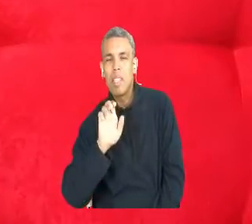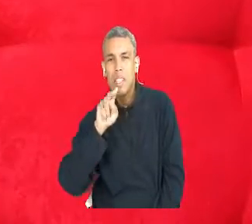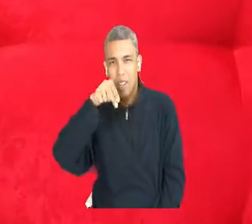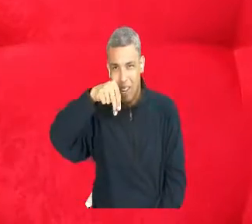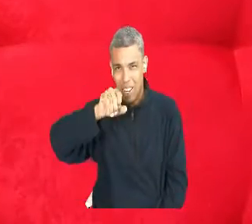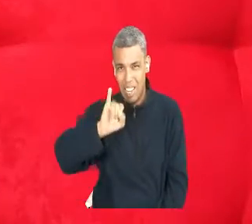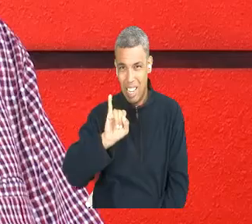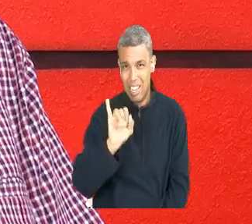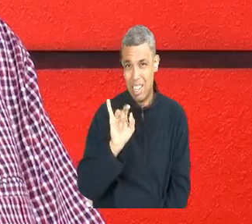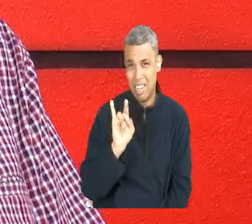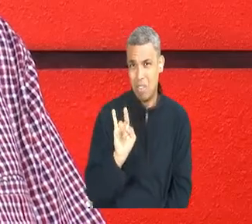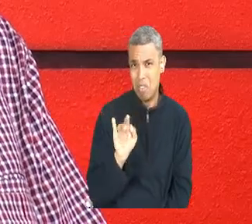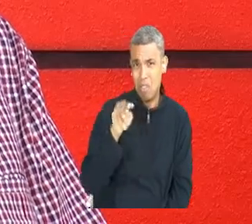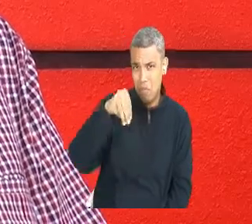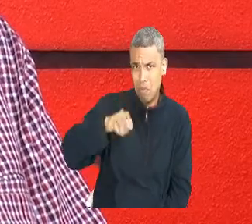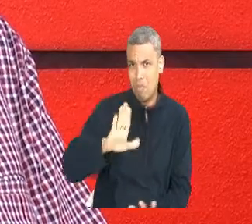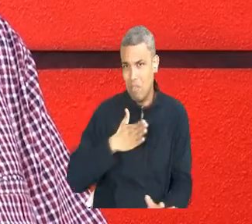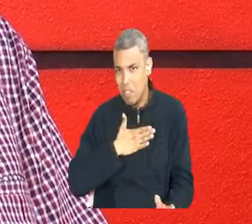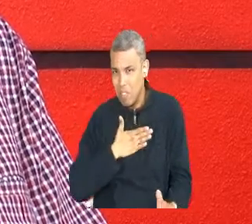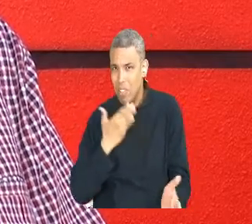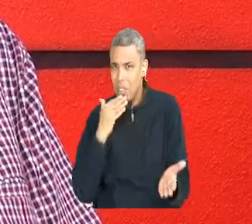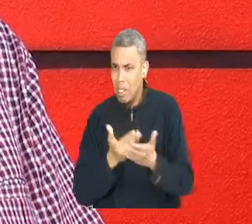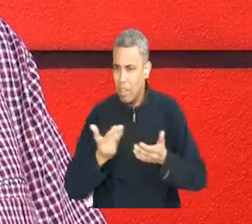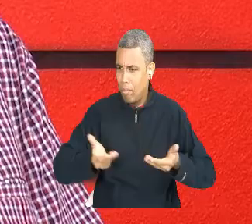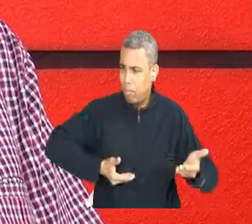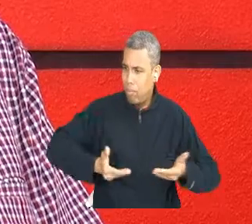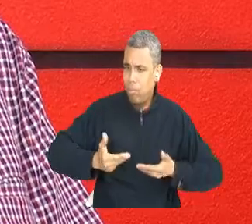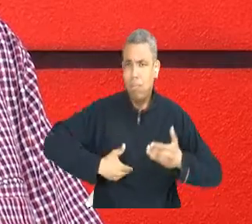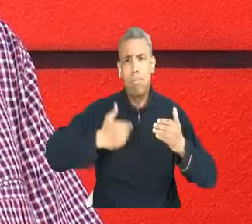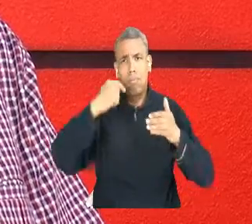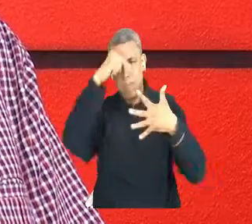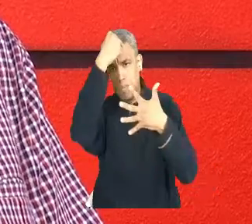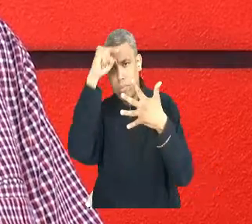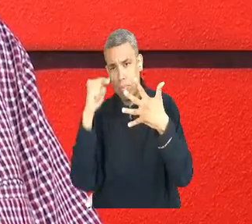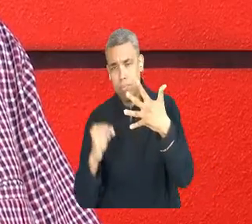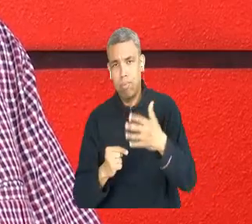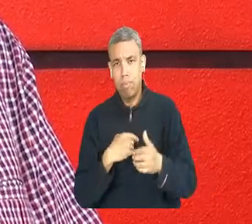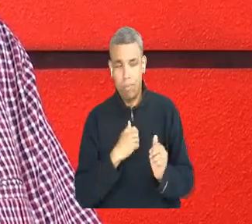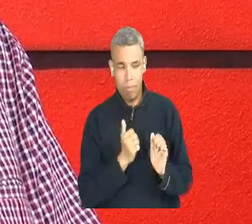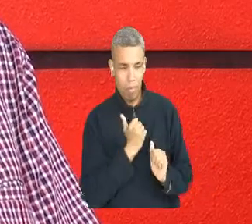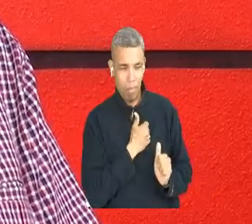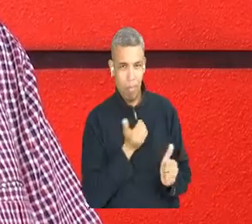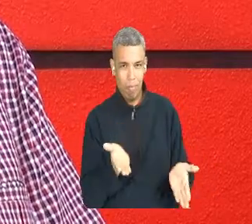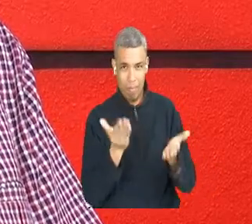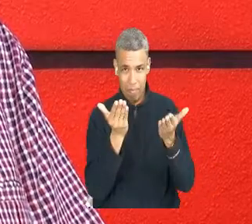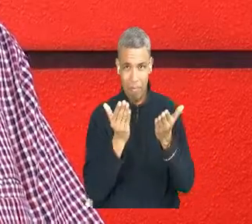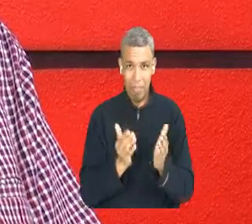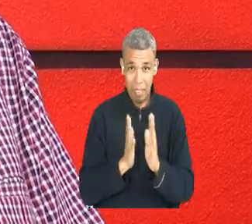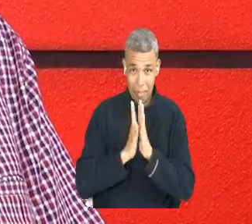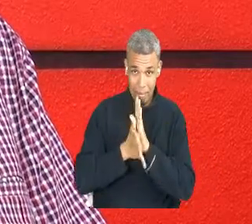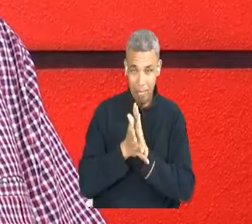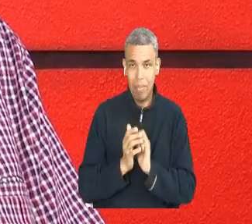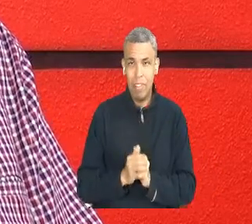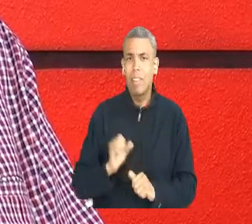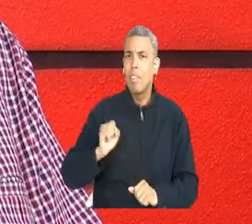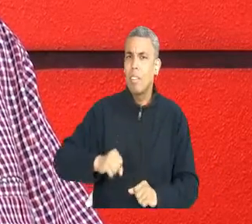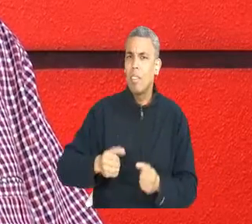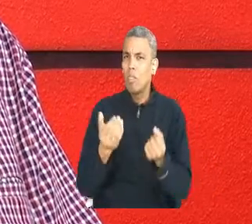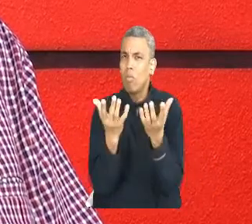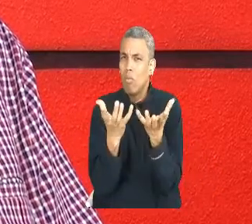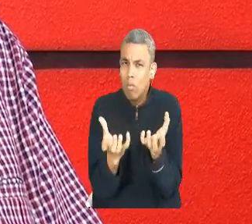visiten y también puedan disfrutar de esos servicios bueno a todos los que nos están viendo en este momento hay en sus casas pues que cada vez que quieran salir